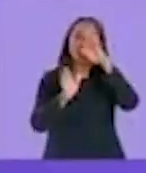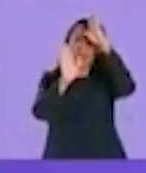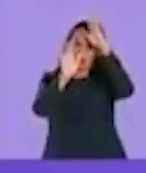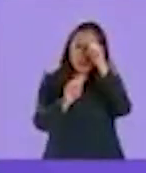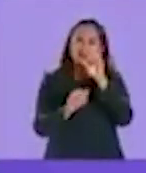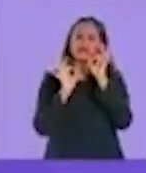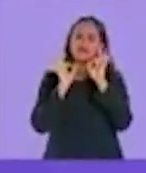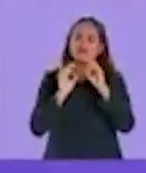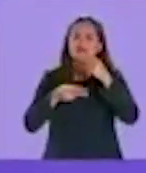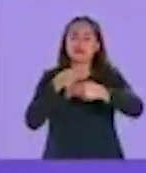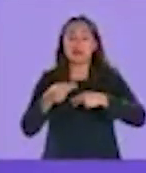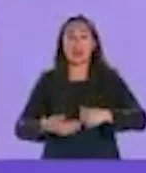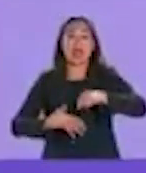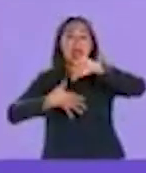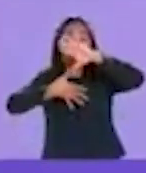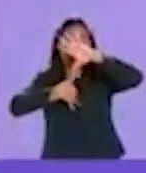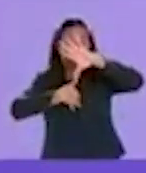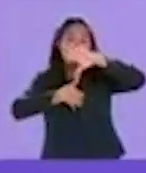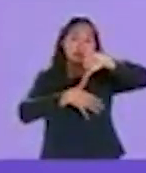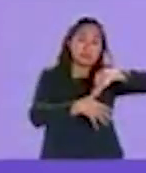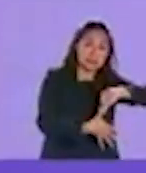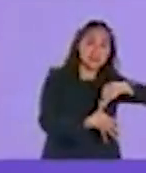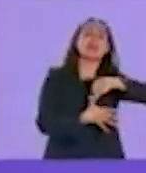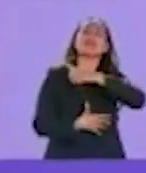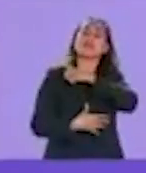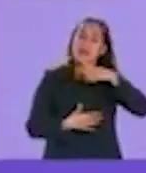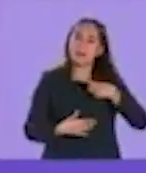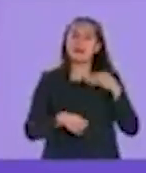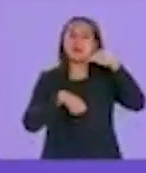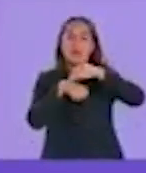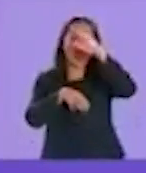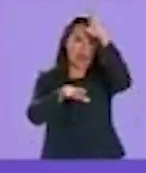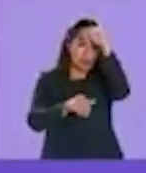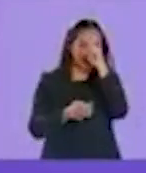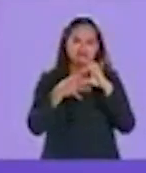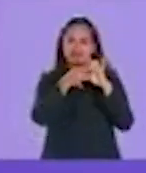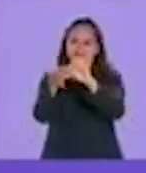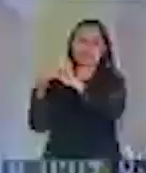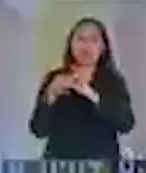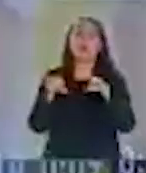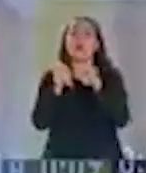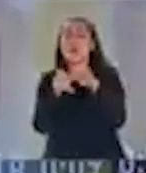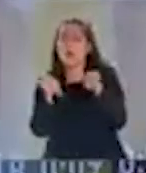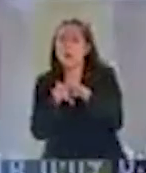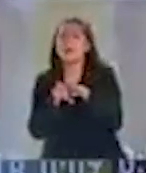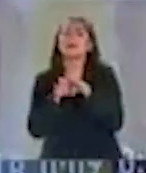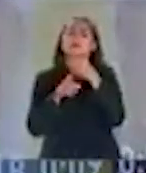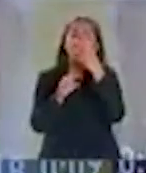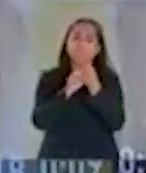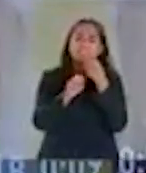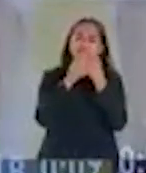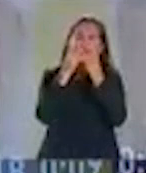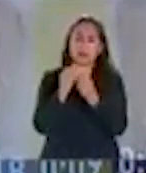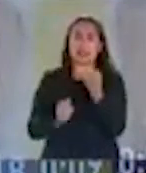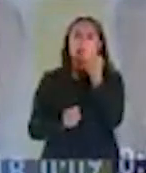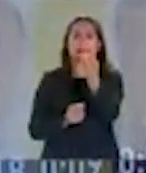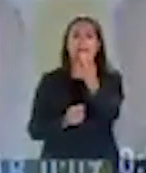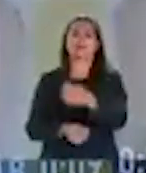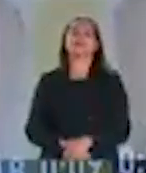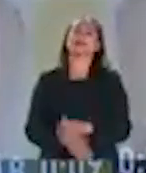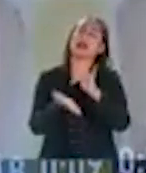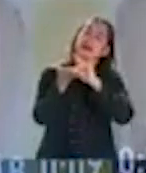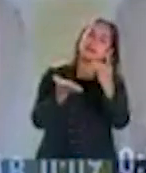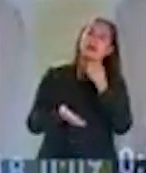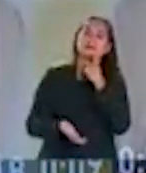del norte y américa central con este propósito de resolver de fondo el problema gracias gracias candidato candidato de rodríguez